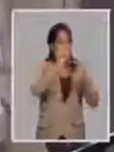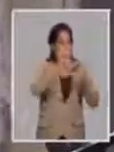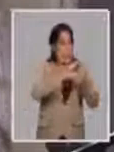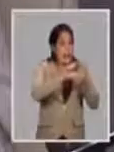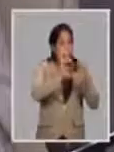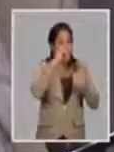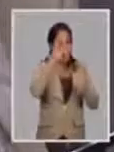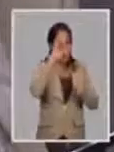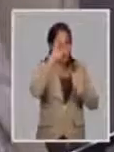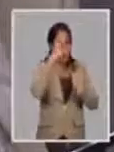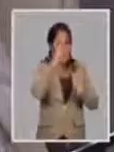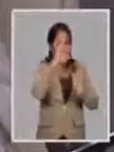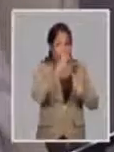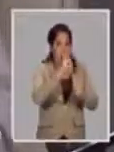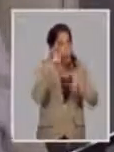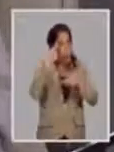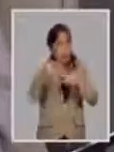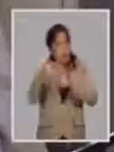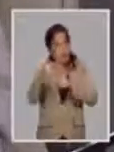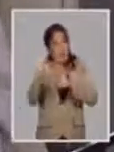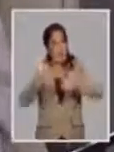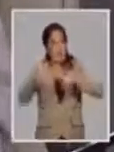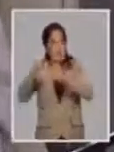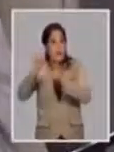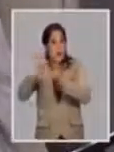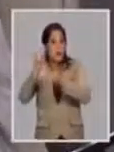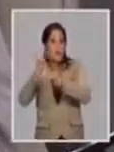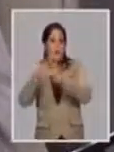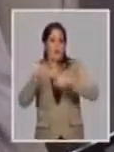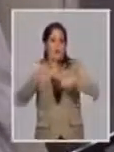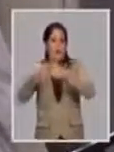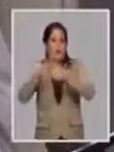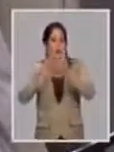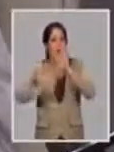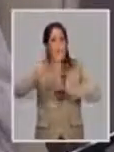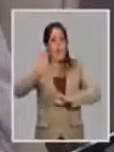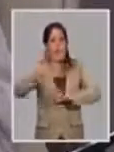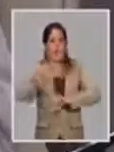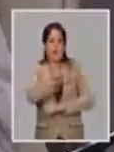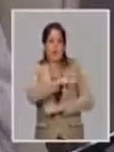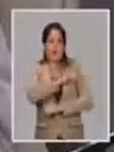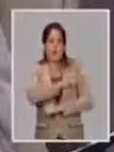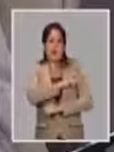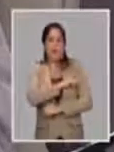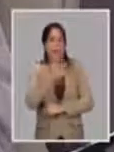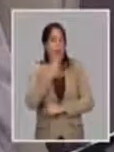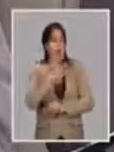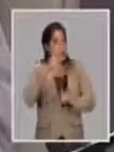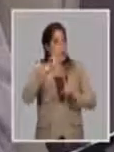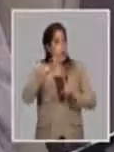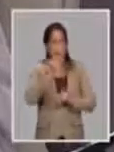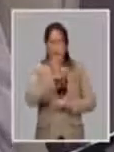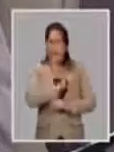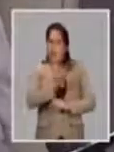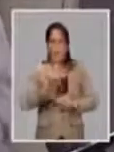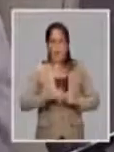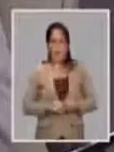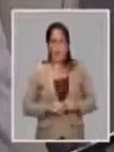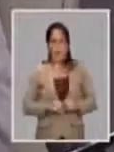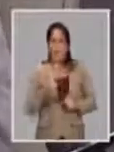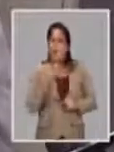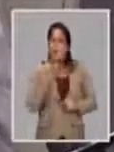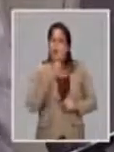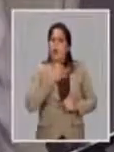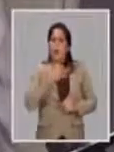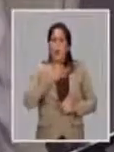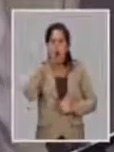una en el Centro de Inmunología Molecular y la otra en la Defensa Civil. Por tanto, nosotros en ningún caso, y la respuesta de células T también la estábamos evaluando con el Centro de Inmunología Molecular.